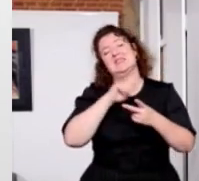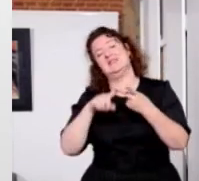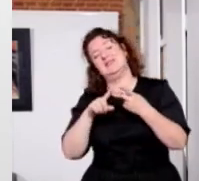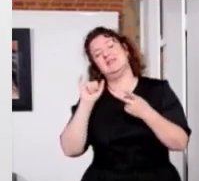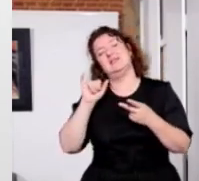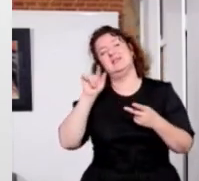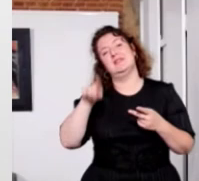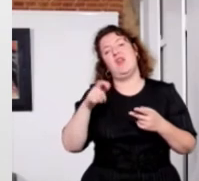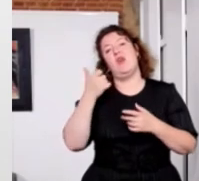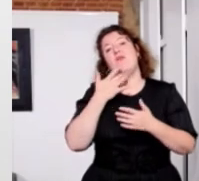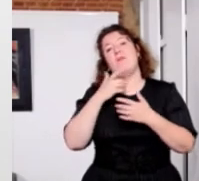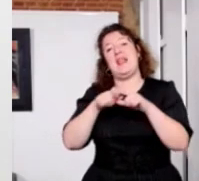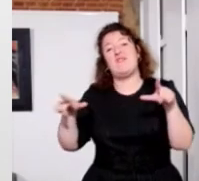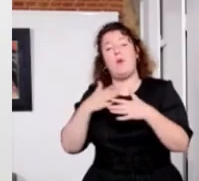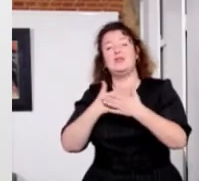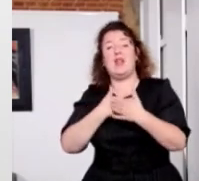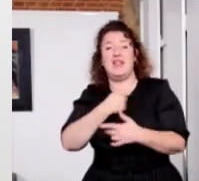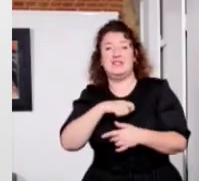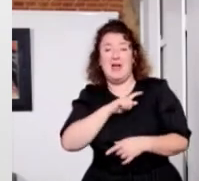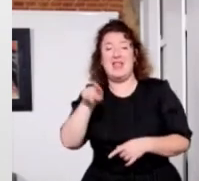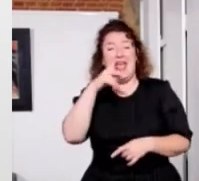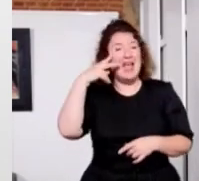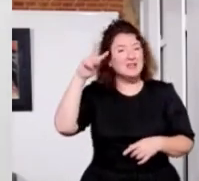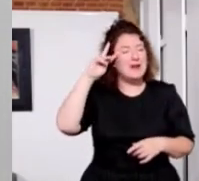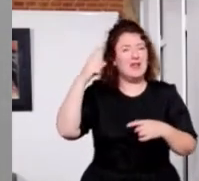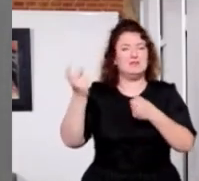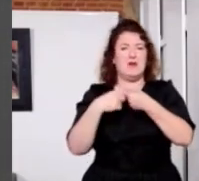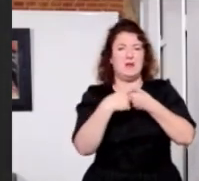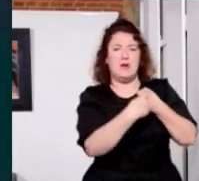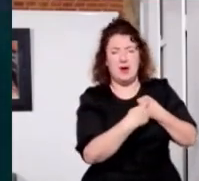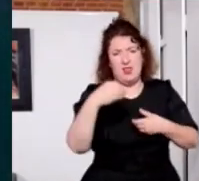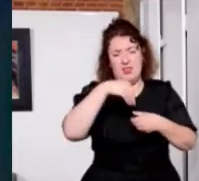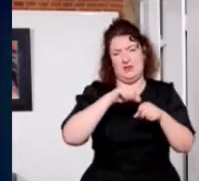la colaboración de personas expertas y entidades del sector.